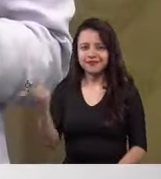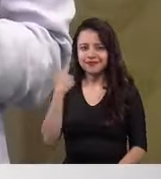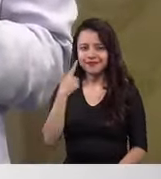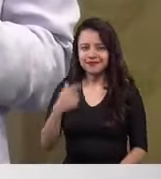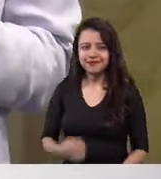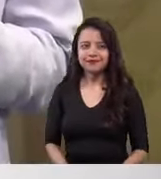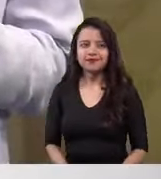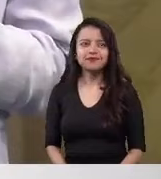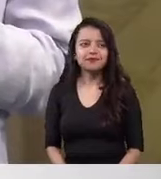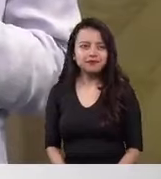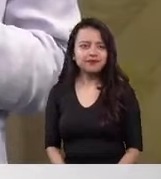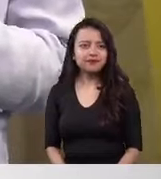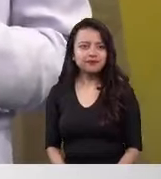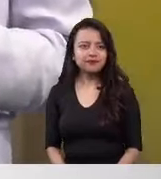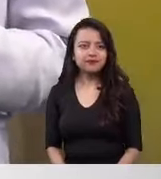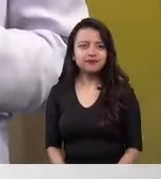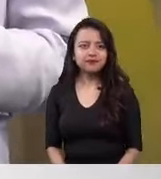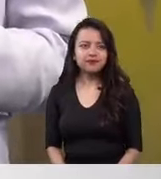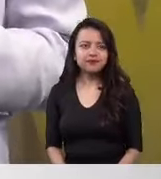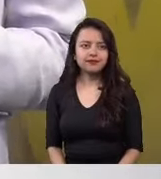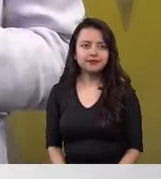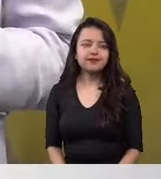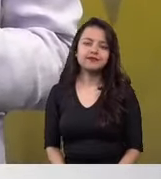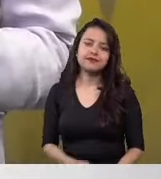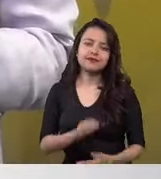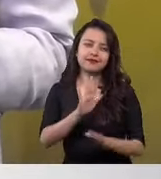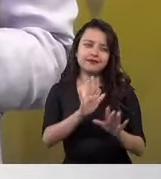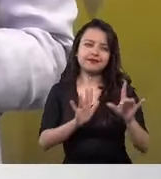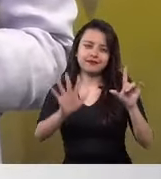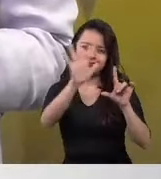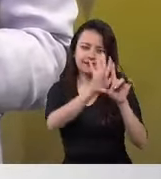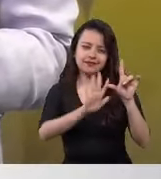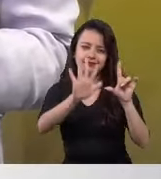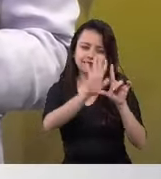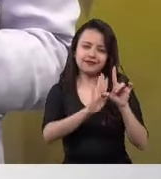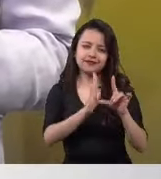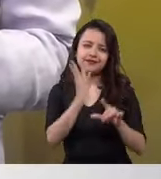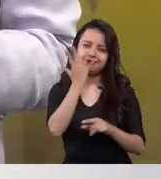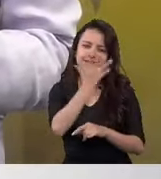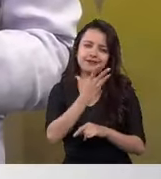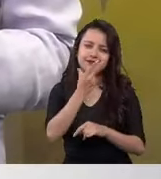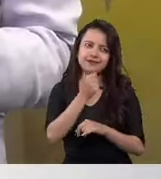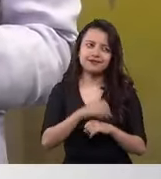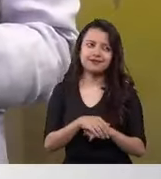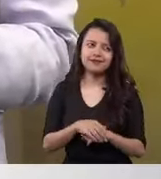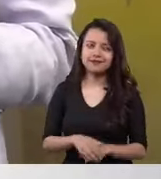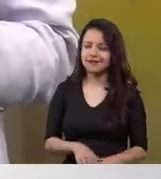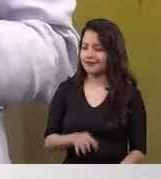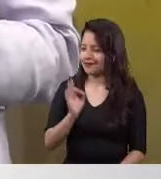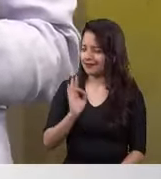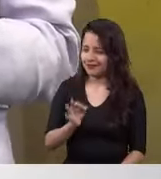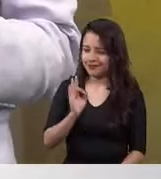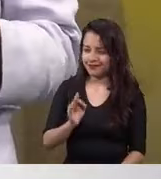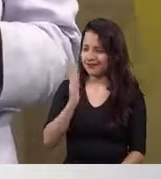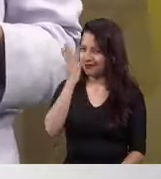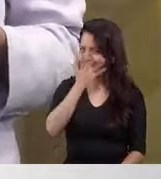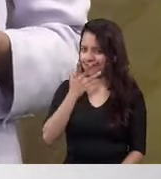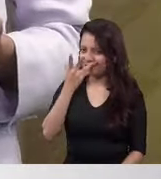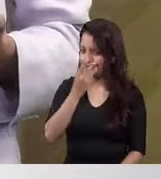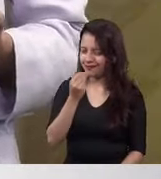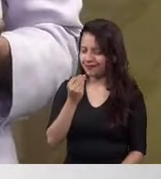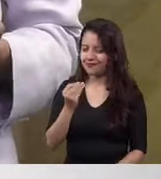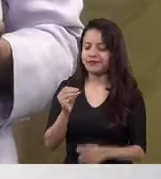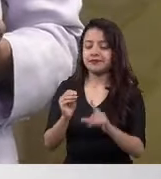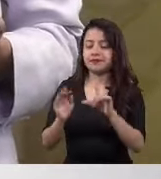Y es que justamente, bueno, no, pero está divino ese video, Joana. A mí ¿usted lo vio? Los videos de Interrapidísimo siempre me hacen llorar. Es siempre. Que ellos logran ese